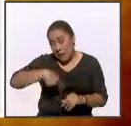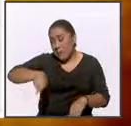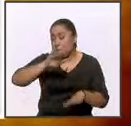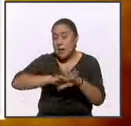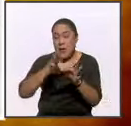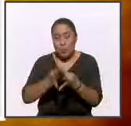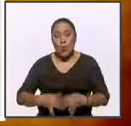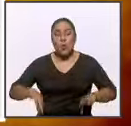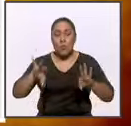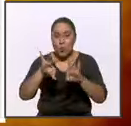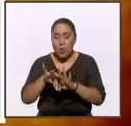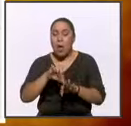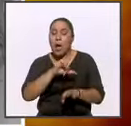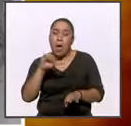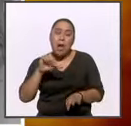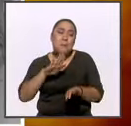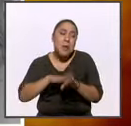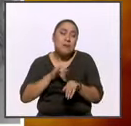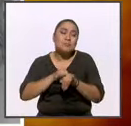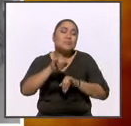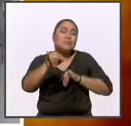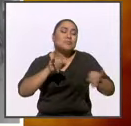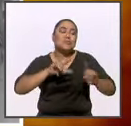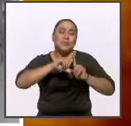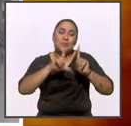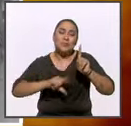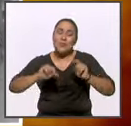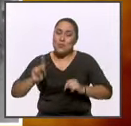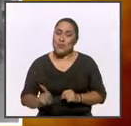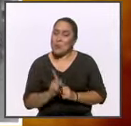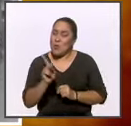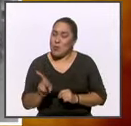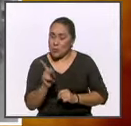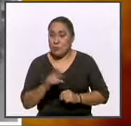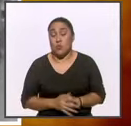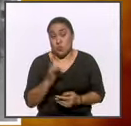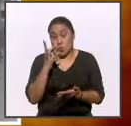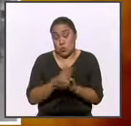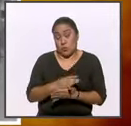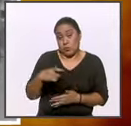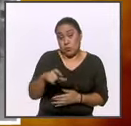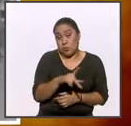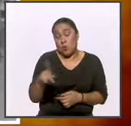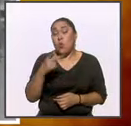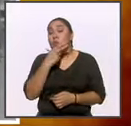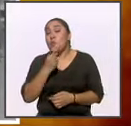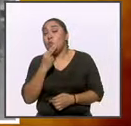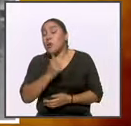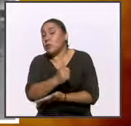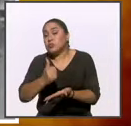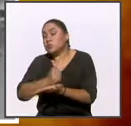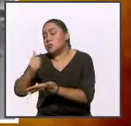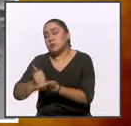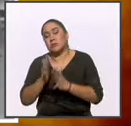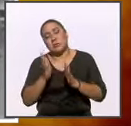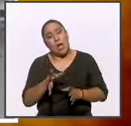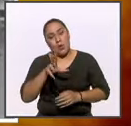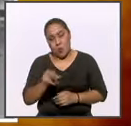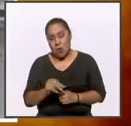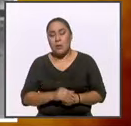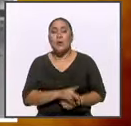a sectores cada vez más grandes de la sociedad y ya no solo a las élites masculinas urbanas. Las mujeres,